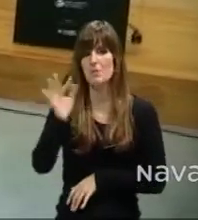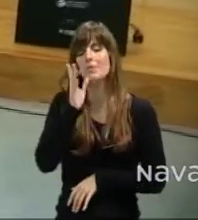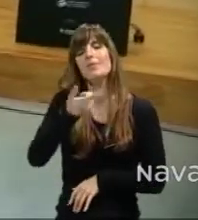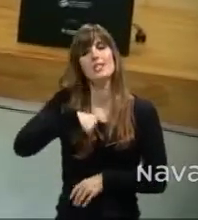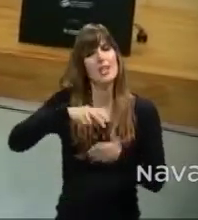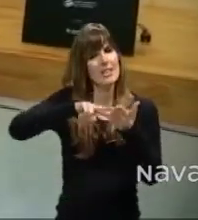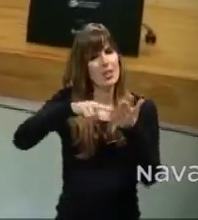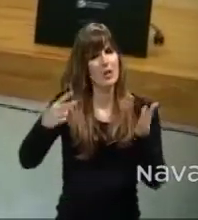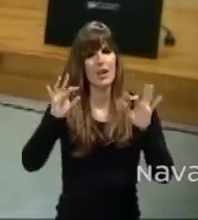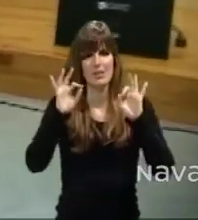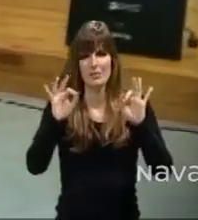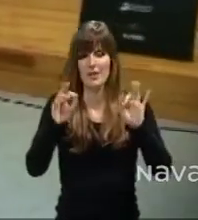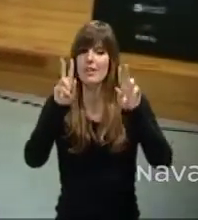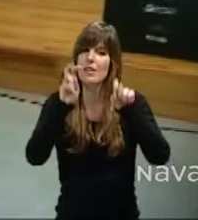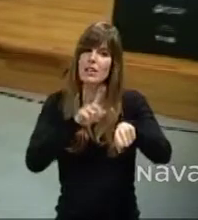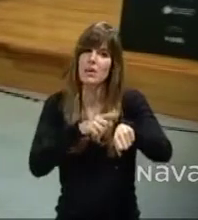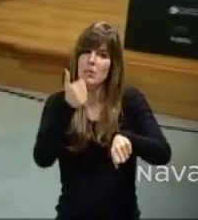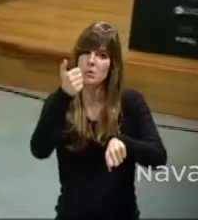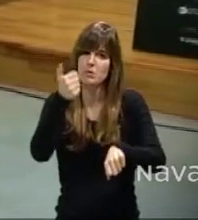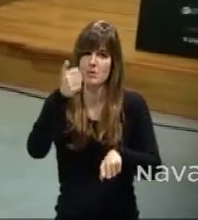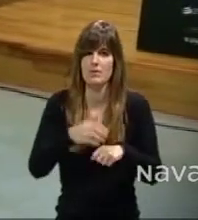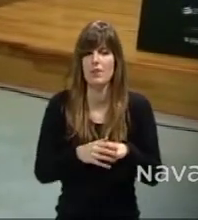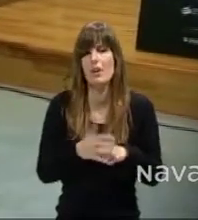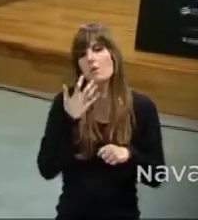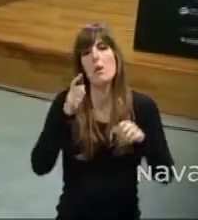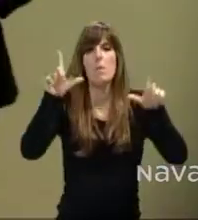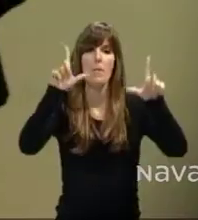tecnologías que tienen que ver con sistemas multipantallas,